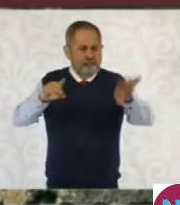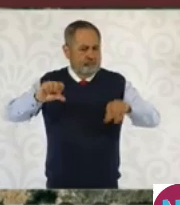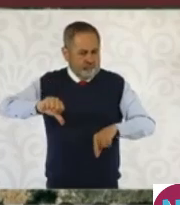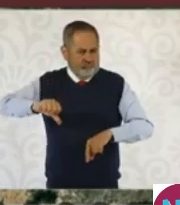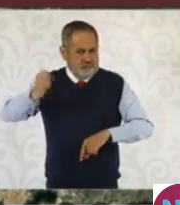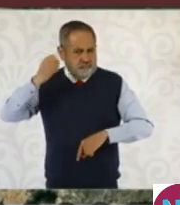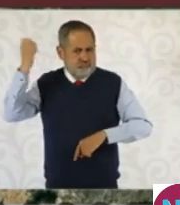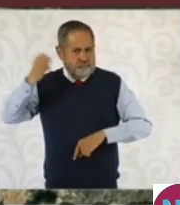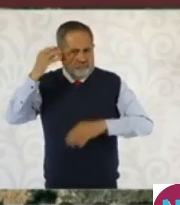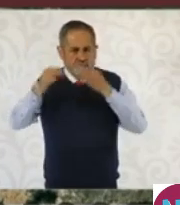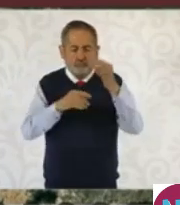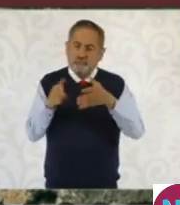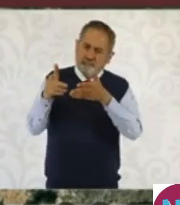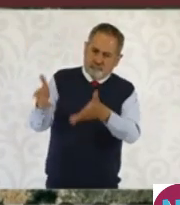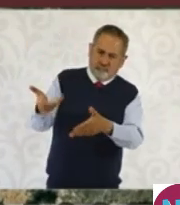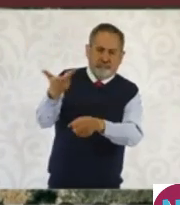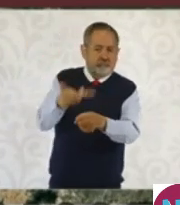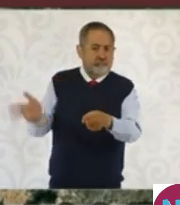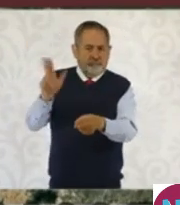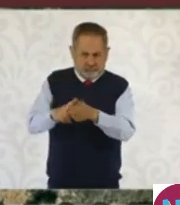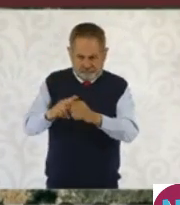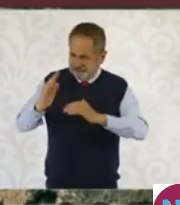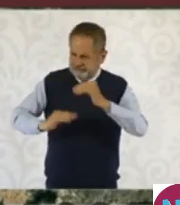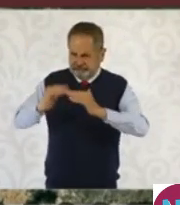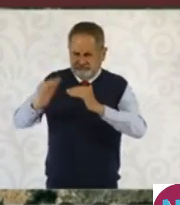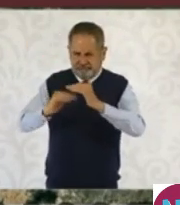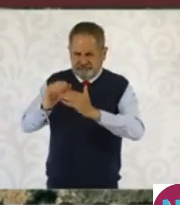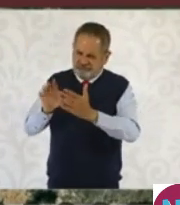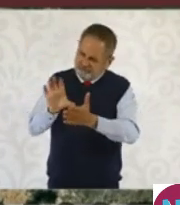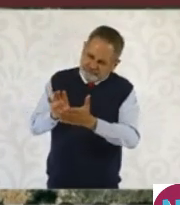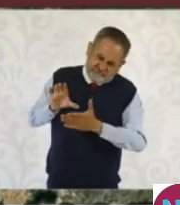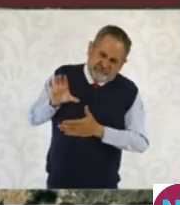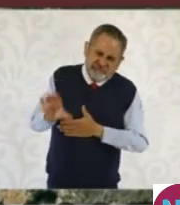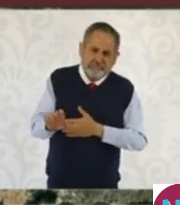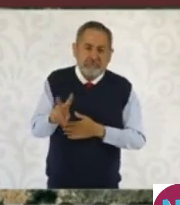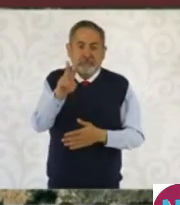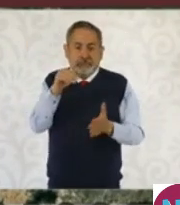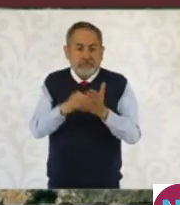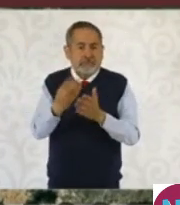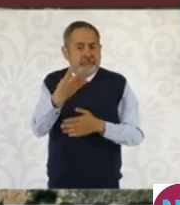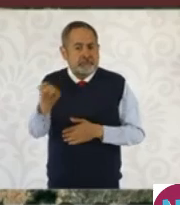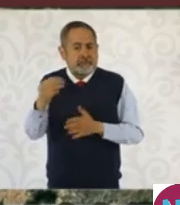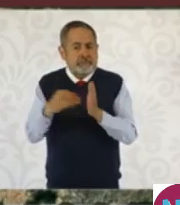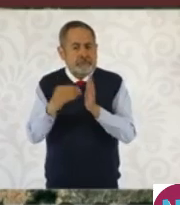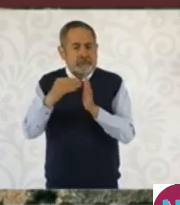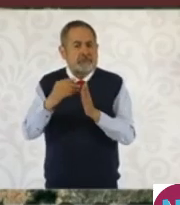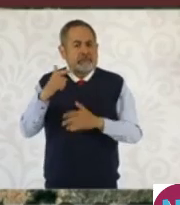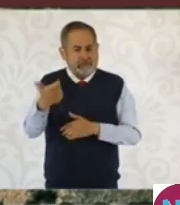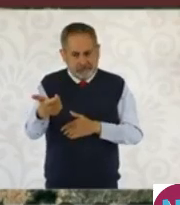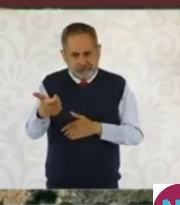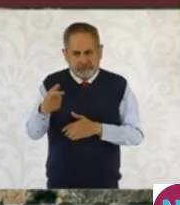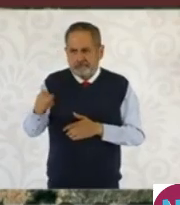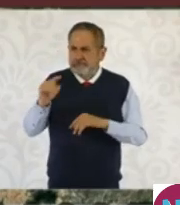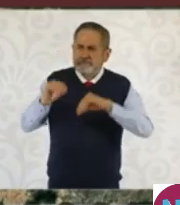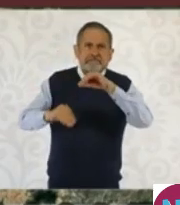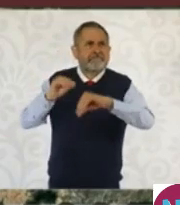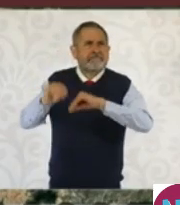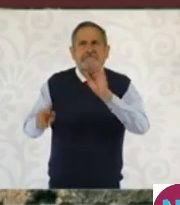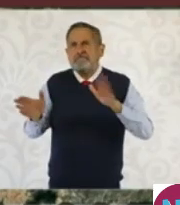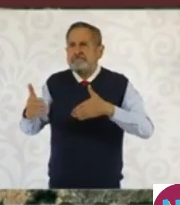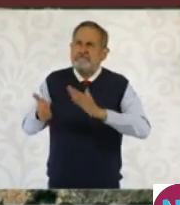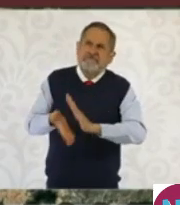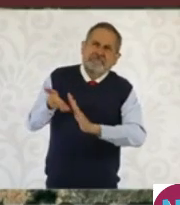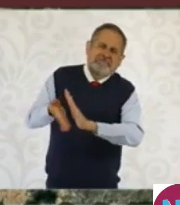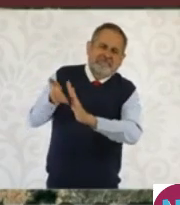que este hospital sería construido con una inversión de más de 2.400 millones de pesos en infraestructura